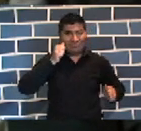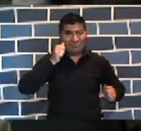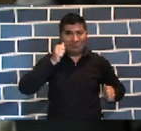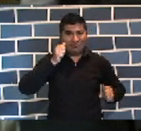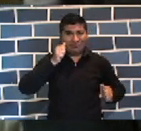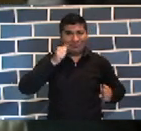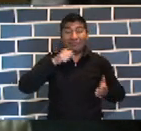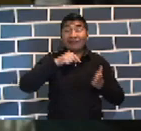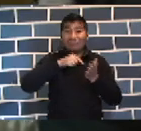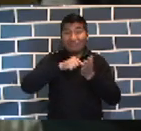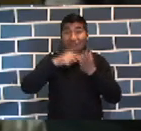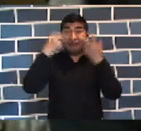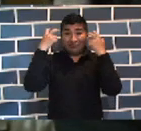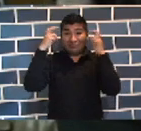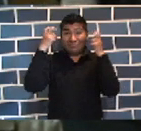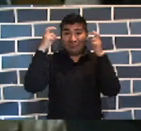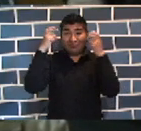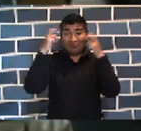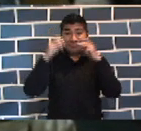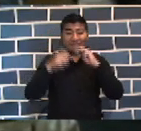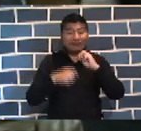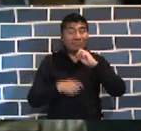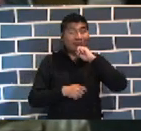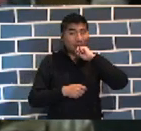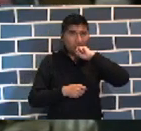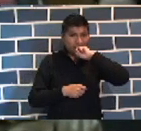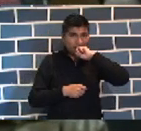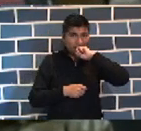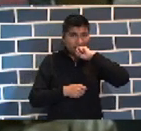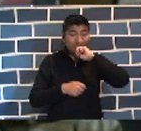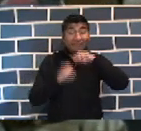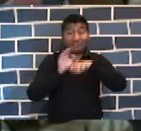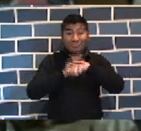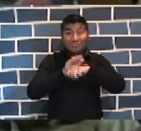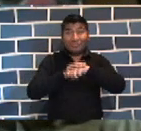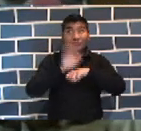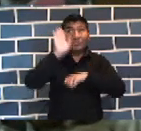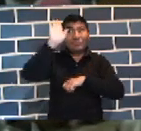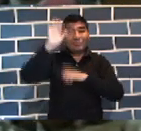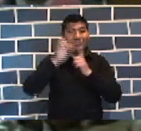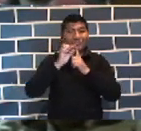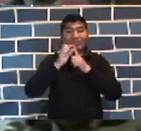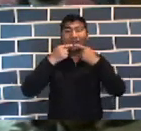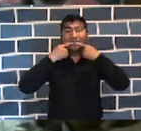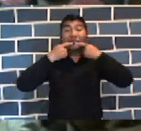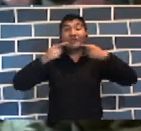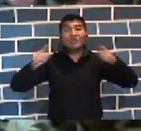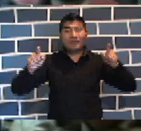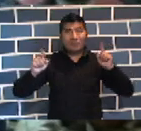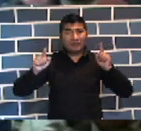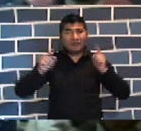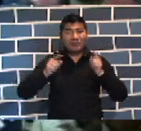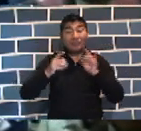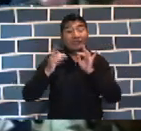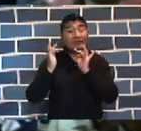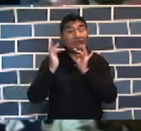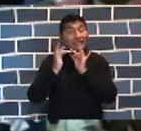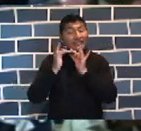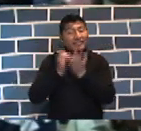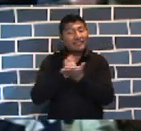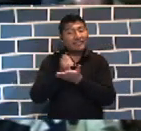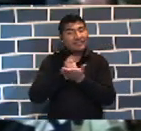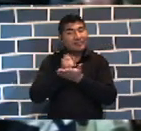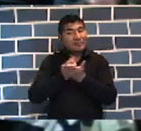También en este tema, el Papa nos avisa en su mensaje afirmando: la red constituye